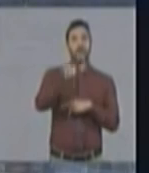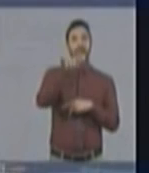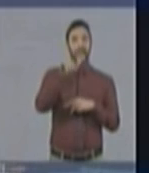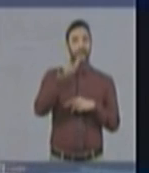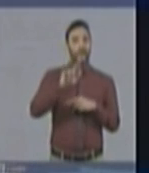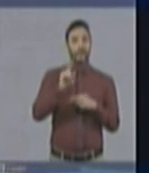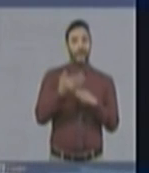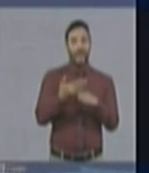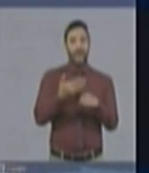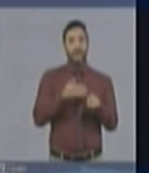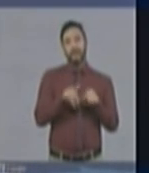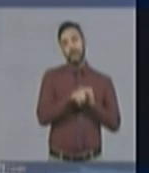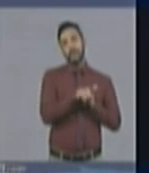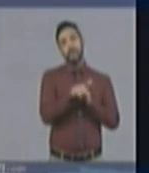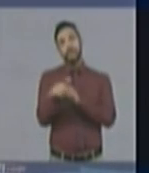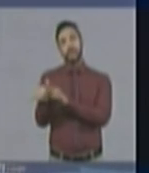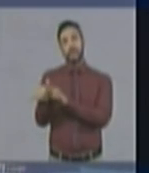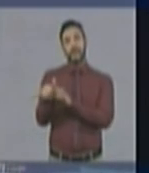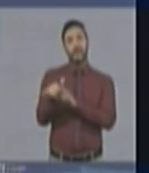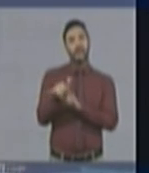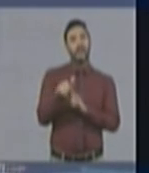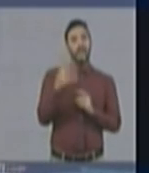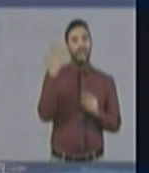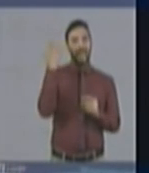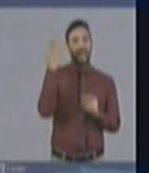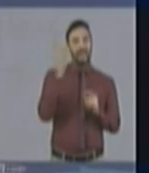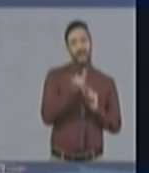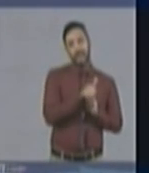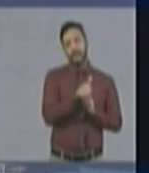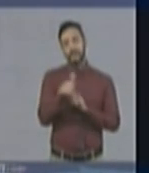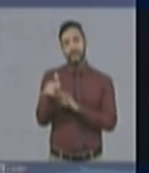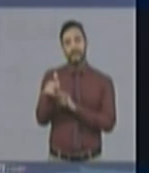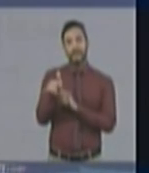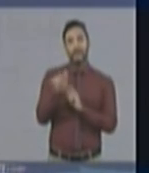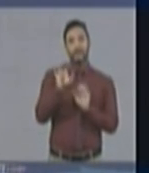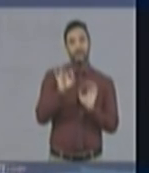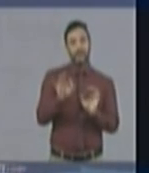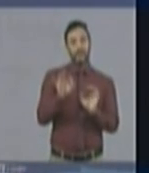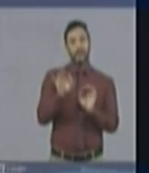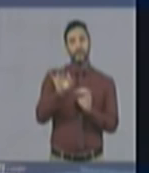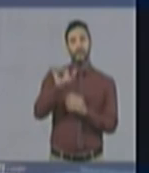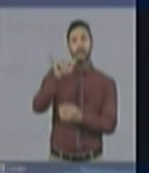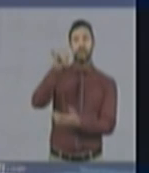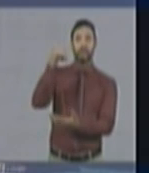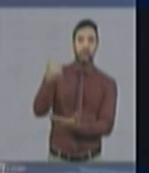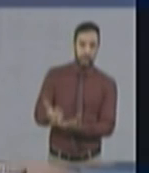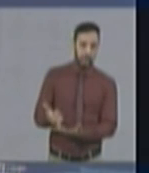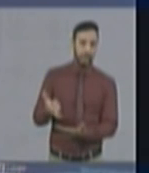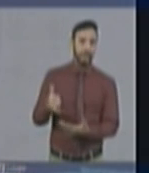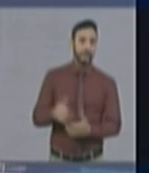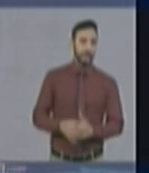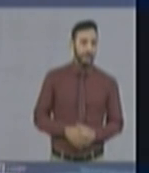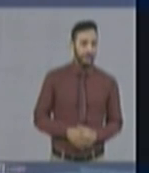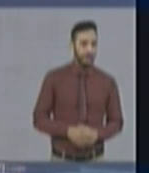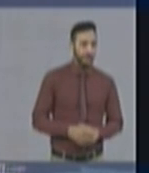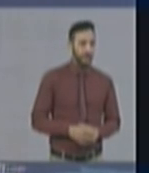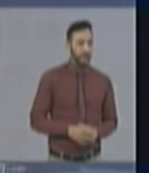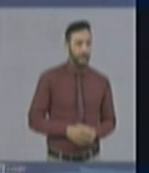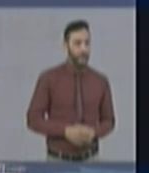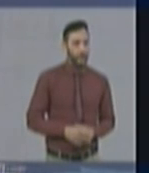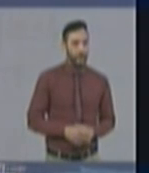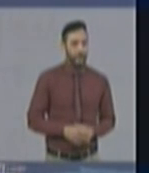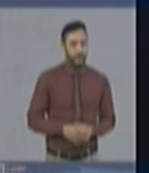se desvió hacia la derecha, y bueno, ese fue el punto que tuvo, el punto donde cayó la